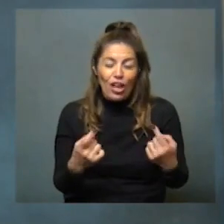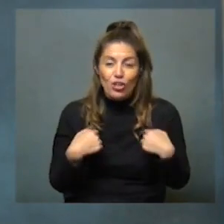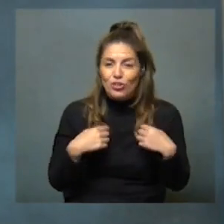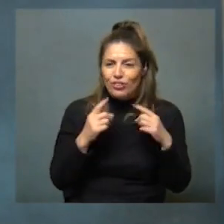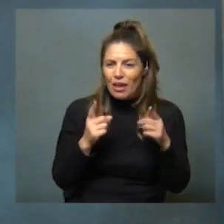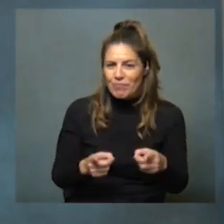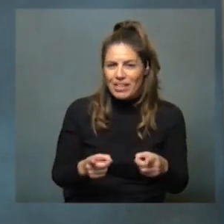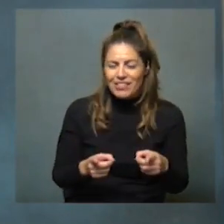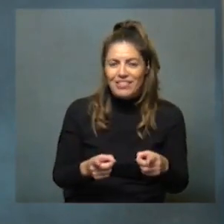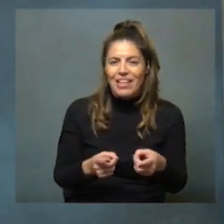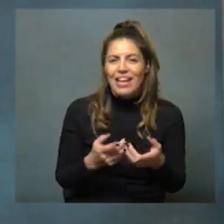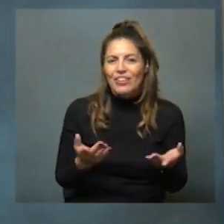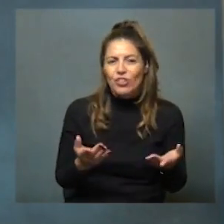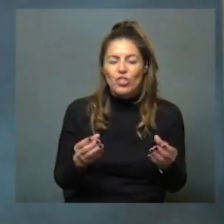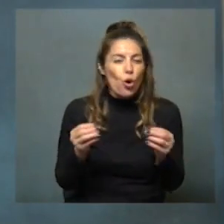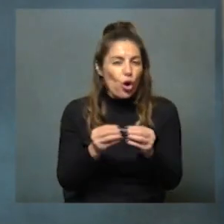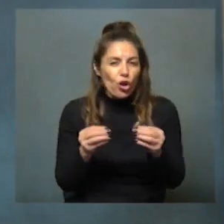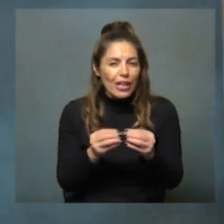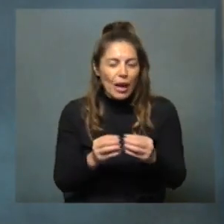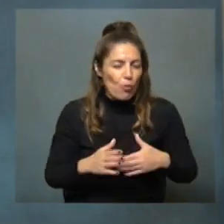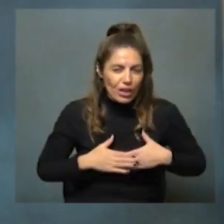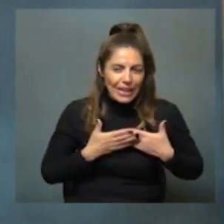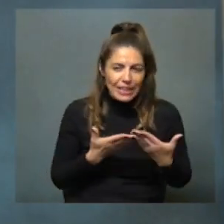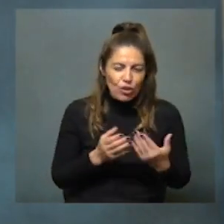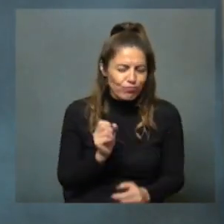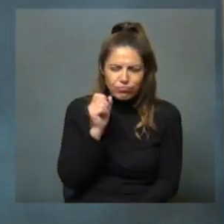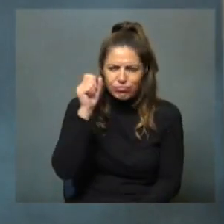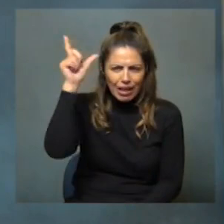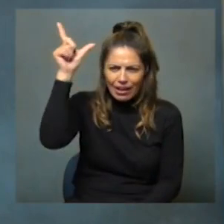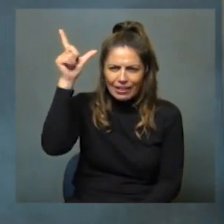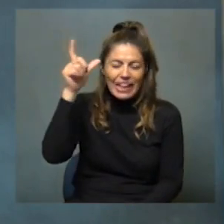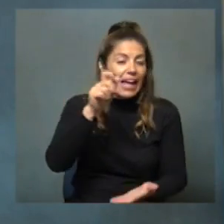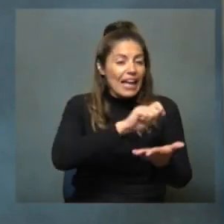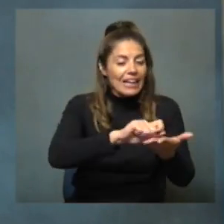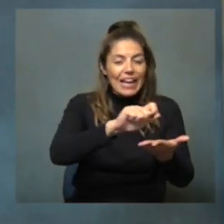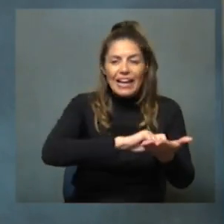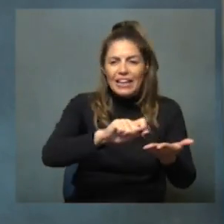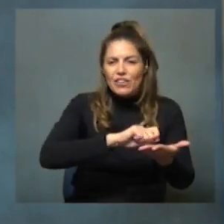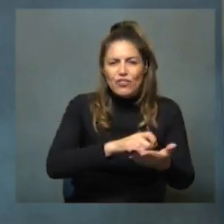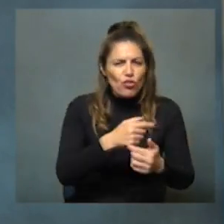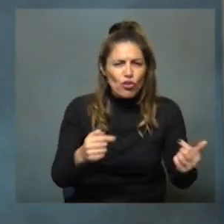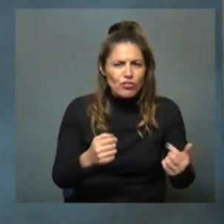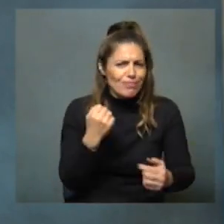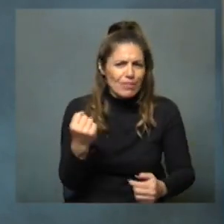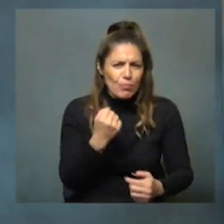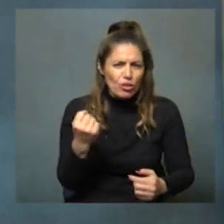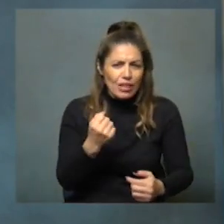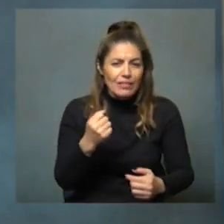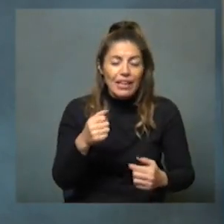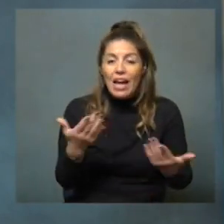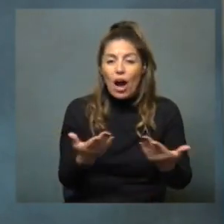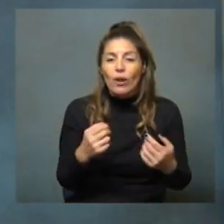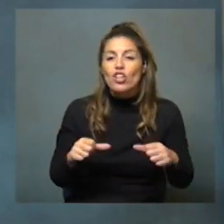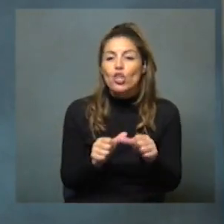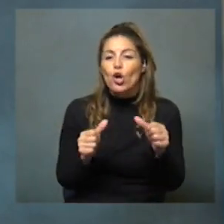hacía. Entonces es un colega muy querido, muy talentoso, que escribió páginas súper importantes, y en este caso, bueno, se hace una